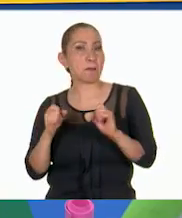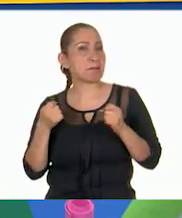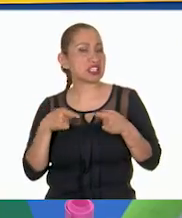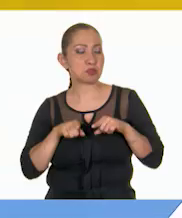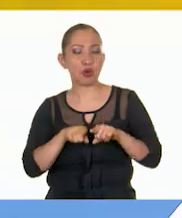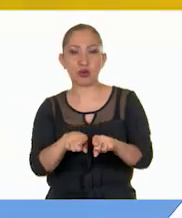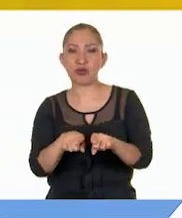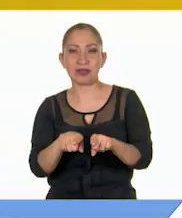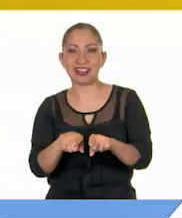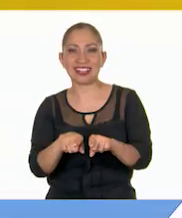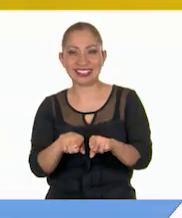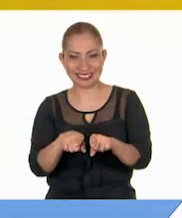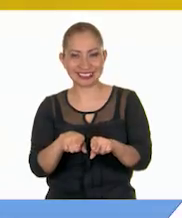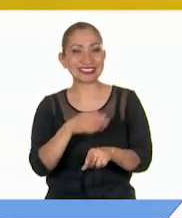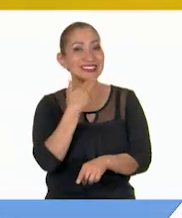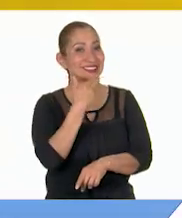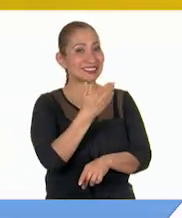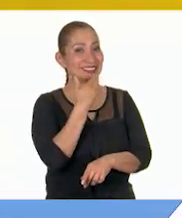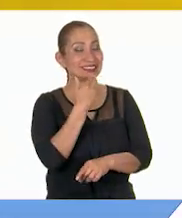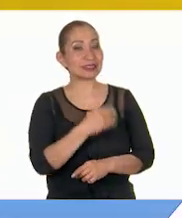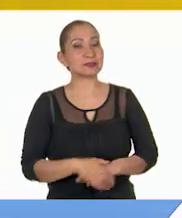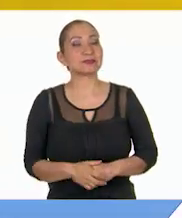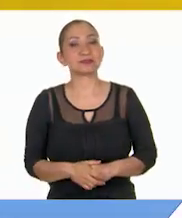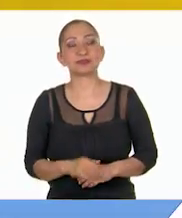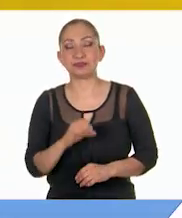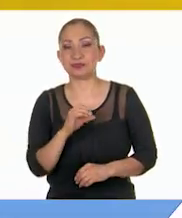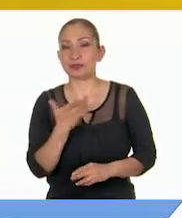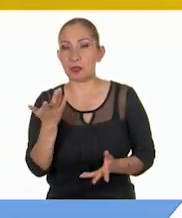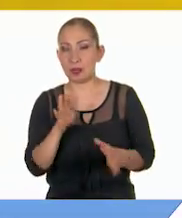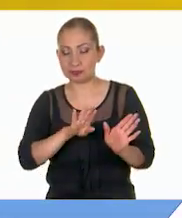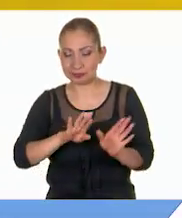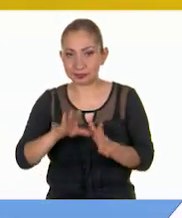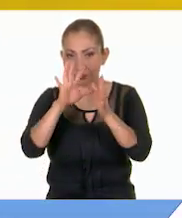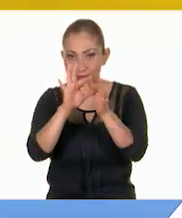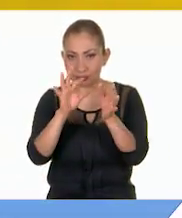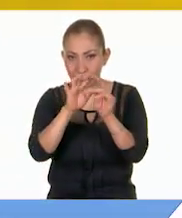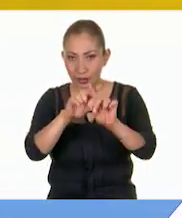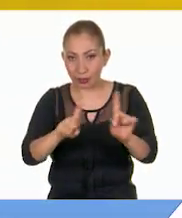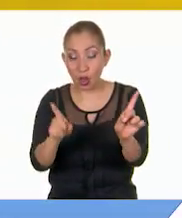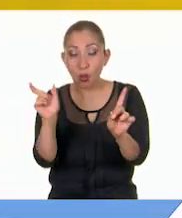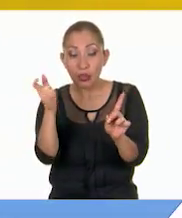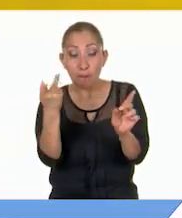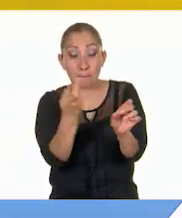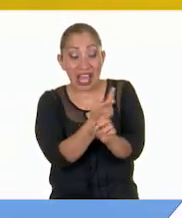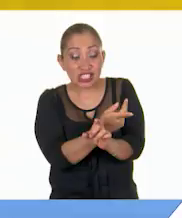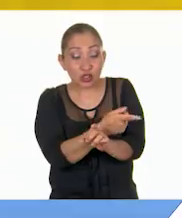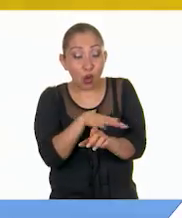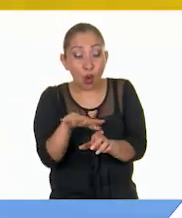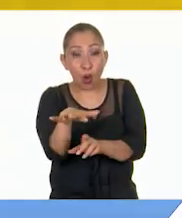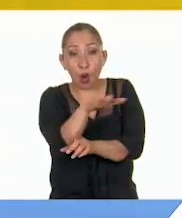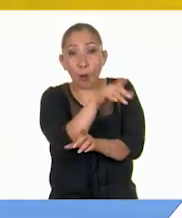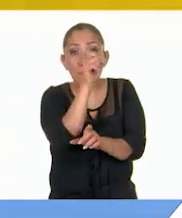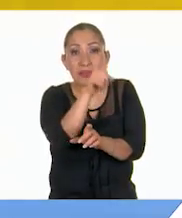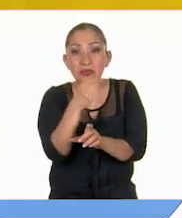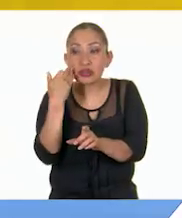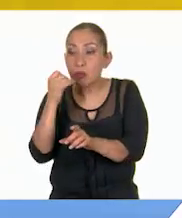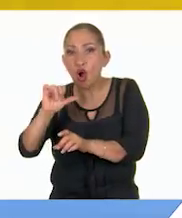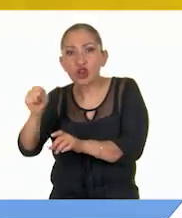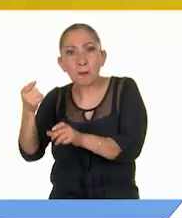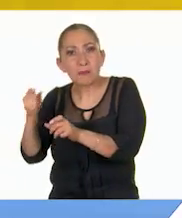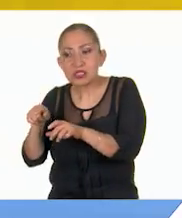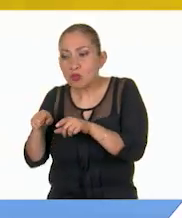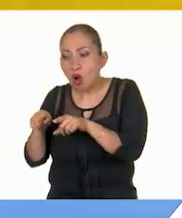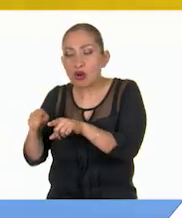Muy bien, María. En otras palabras, cuando hay un hecho que sucede al mismo tiempo que